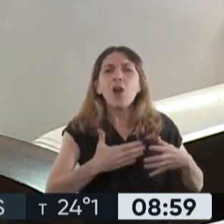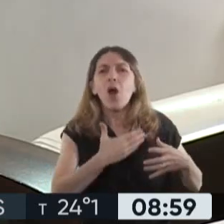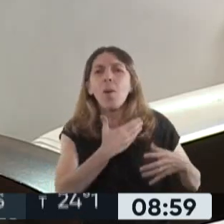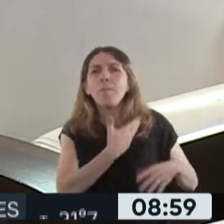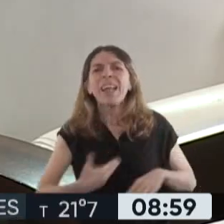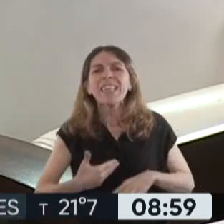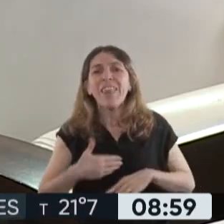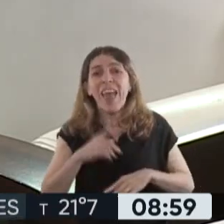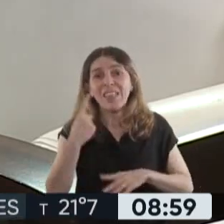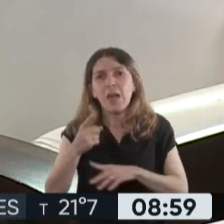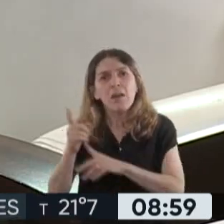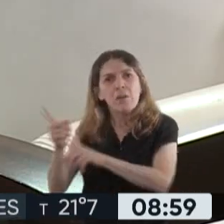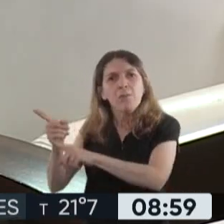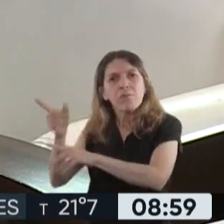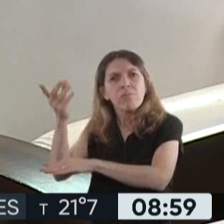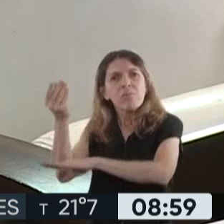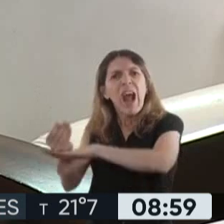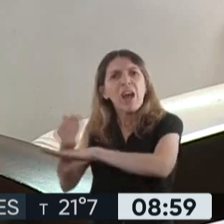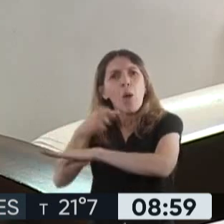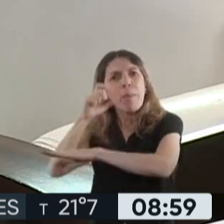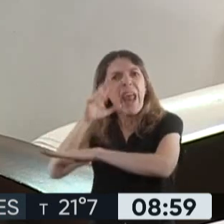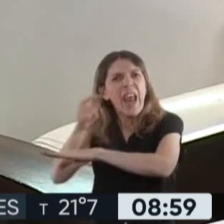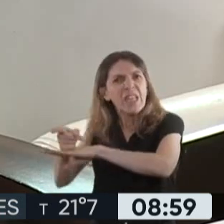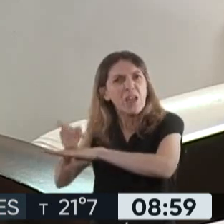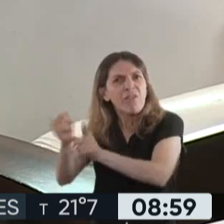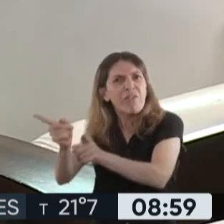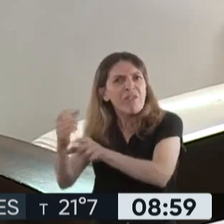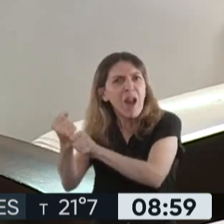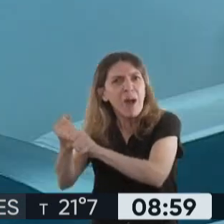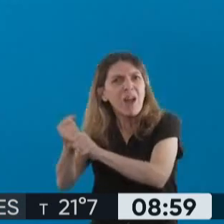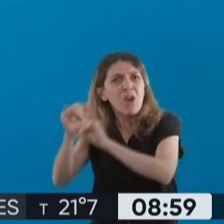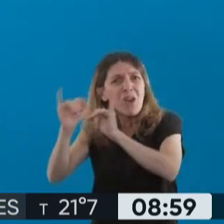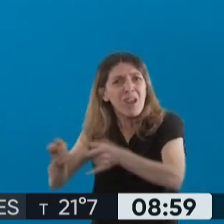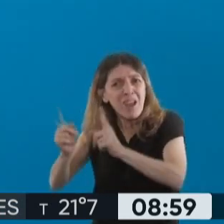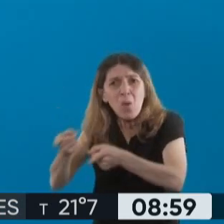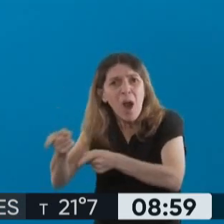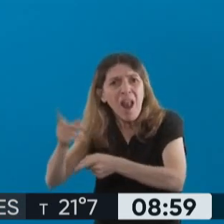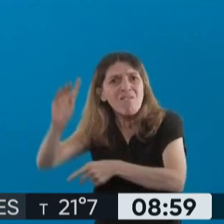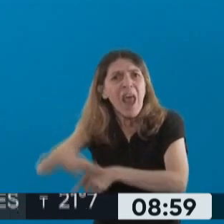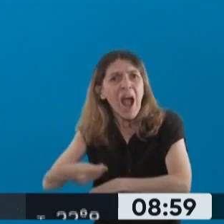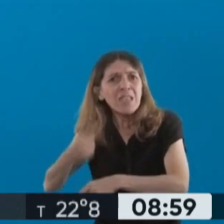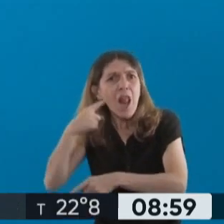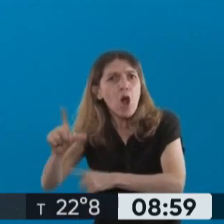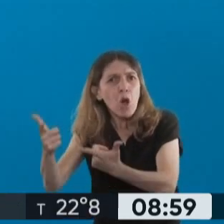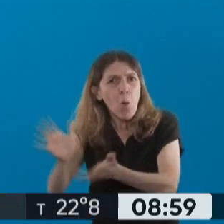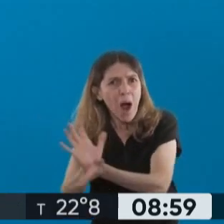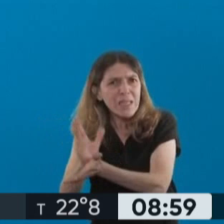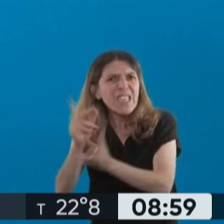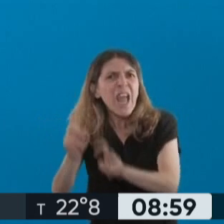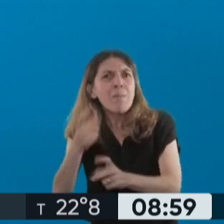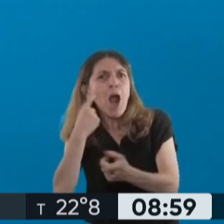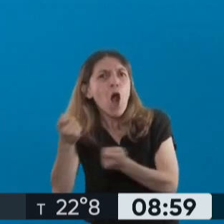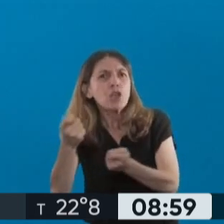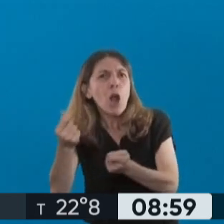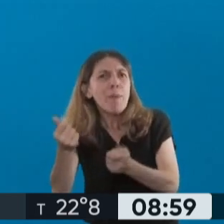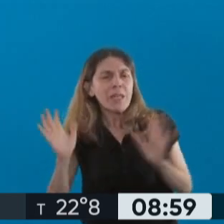cargo al secretario Feletti ante el fracaso evidente de su control de precios? Gracias. Muchas gracias, Nicolás, por